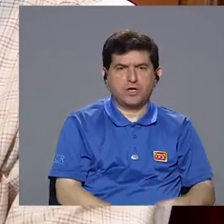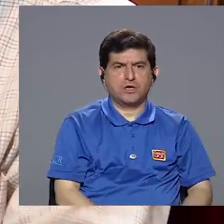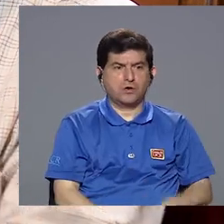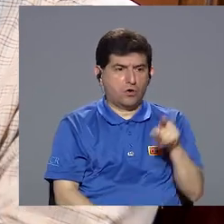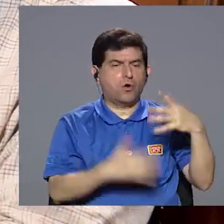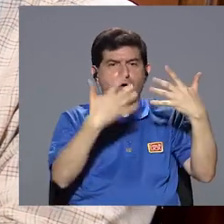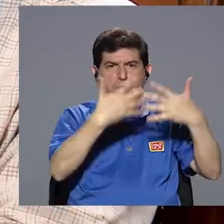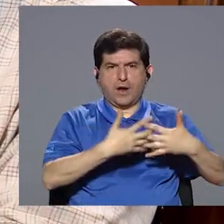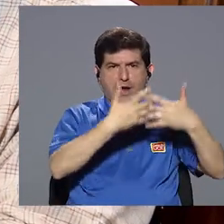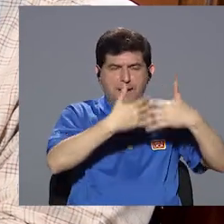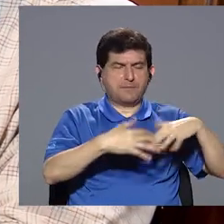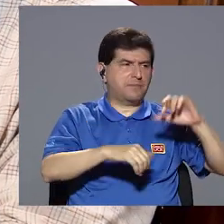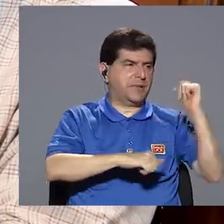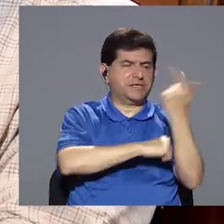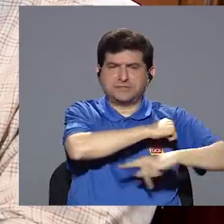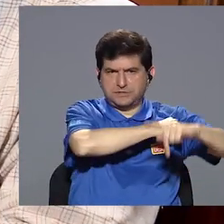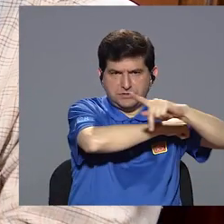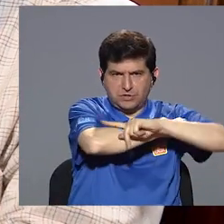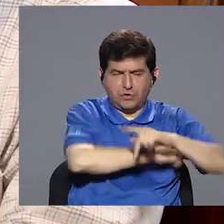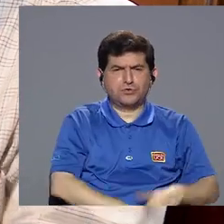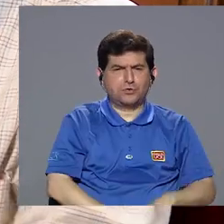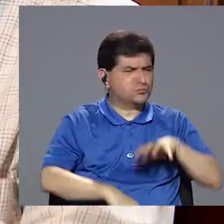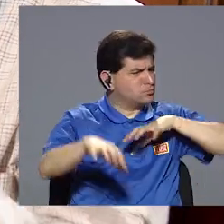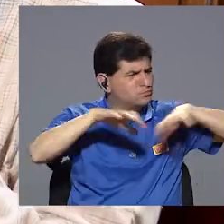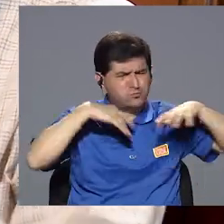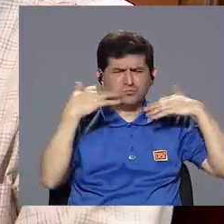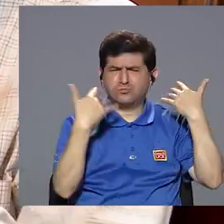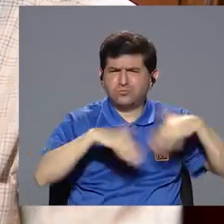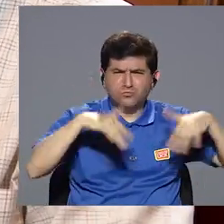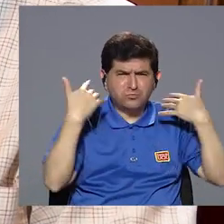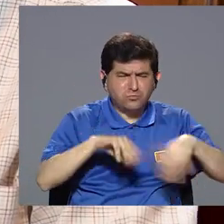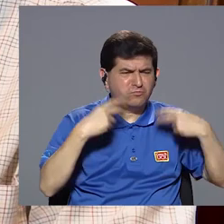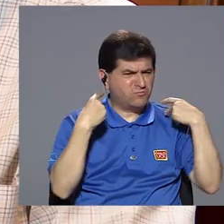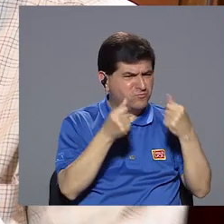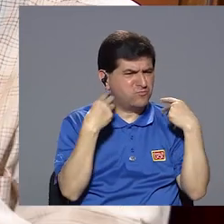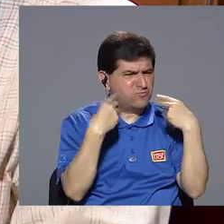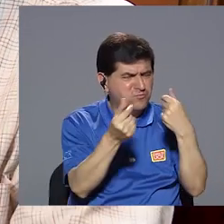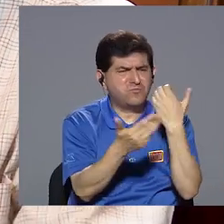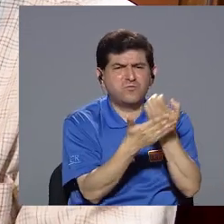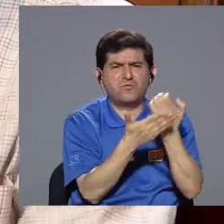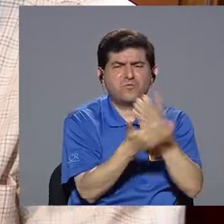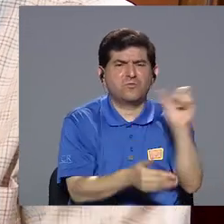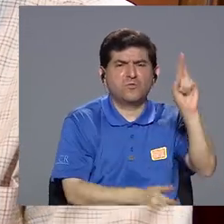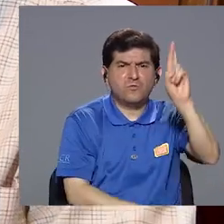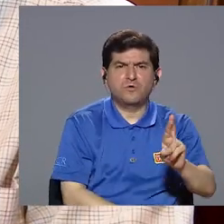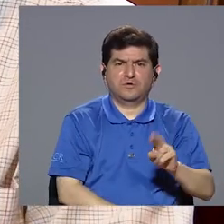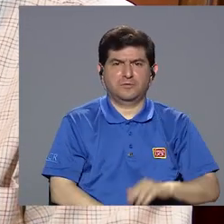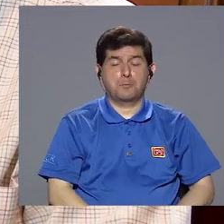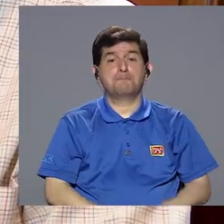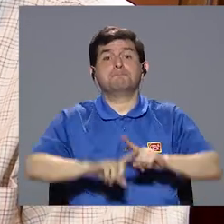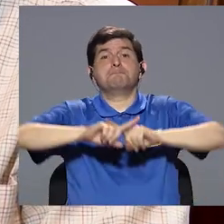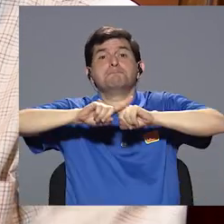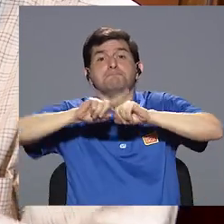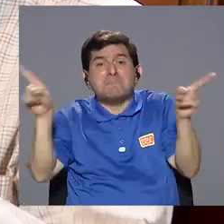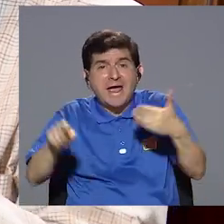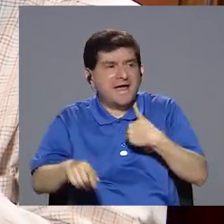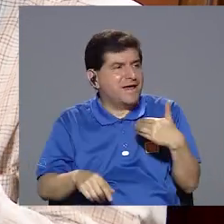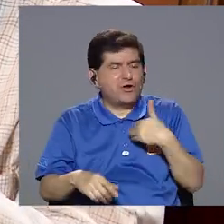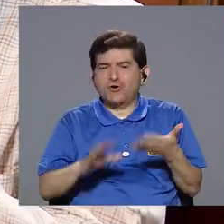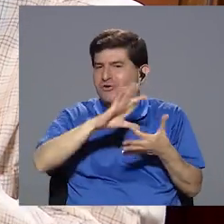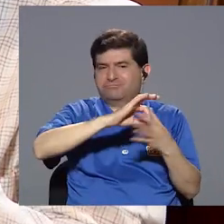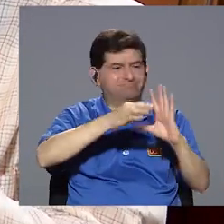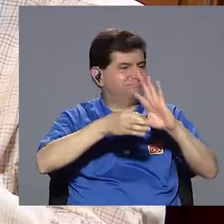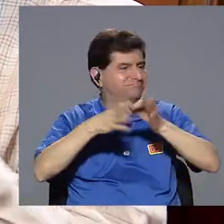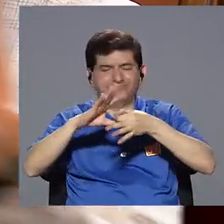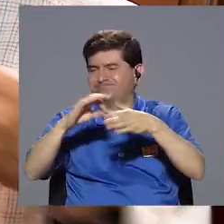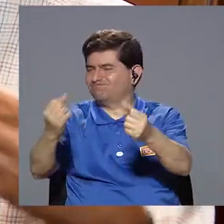sobre todo constituido por compañías transnacionales muy dinámico que ha acelerado muchísimo la economía costarricense pero